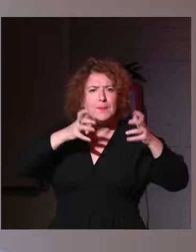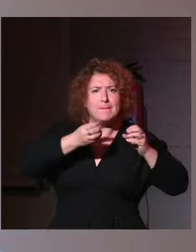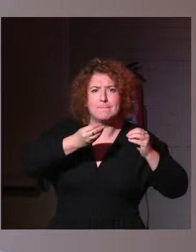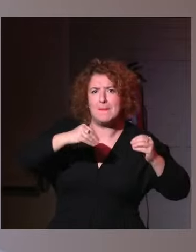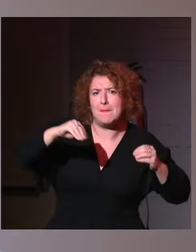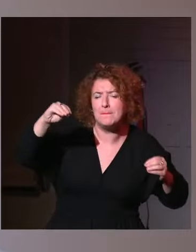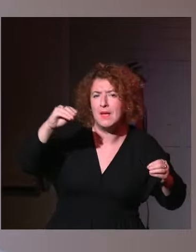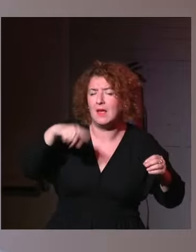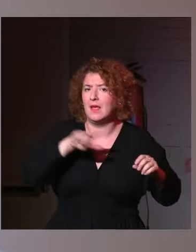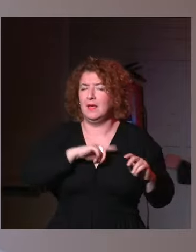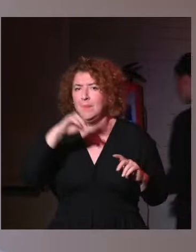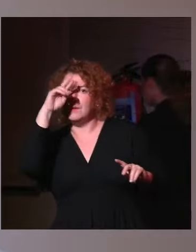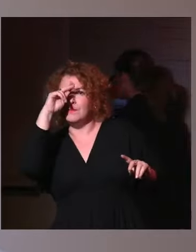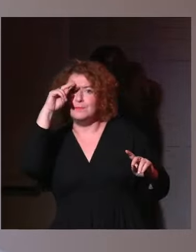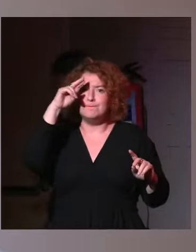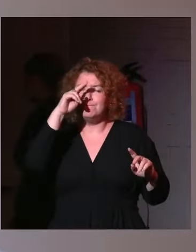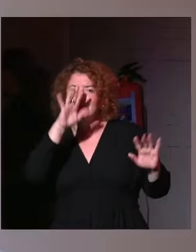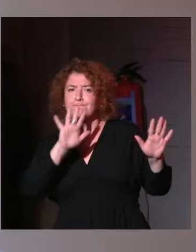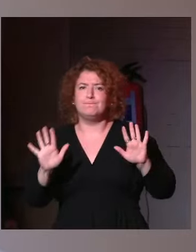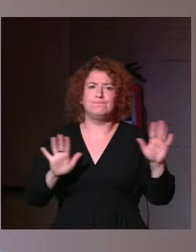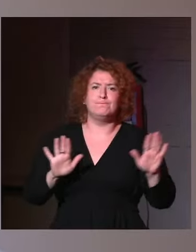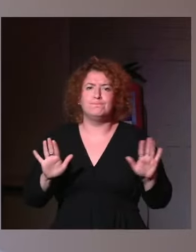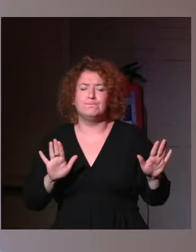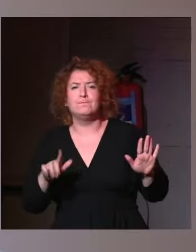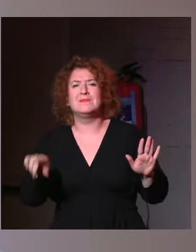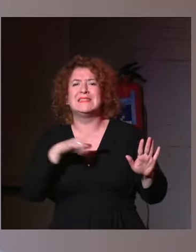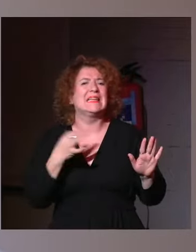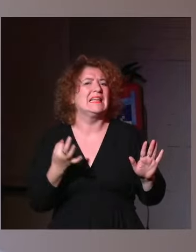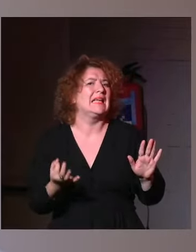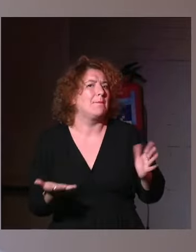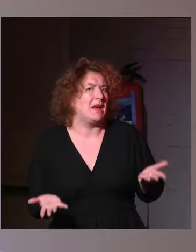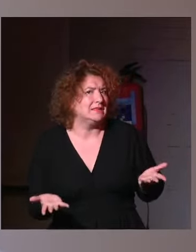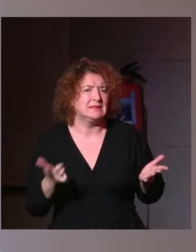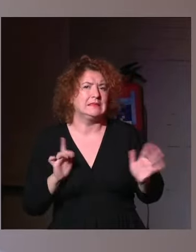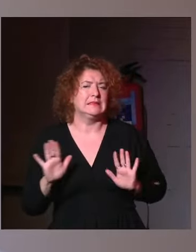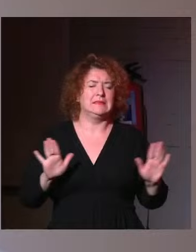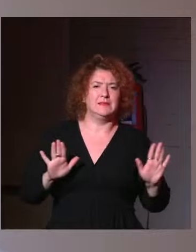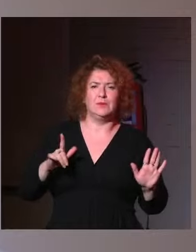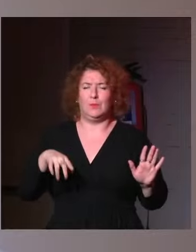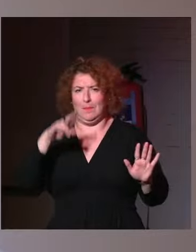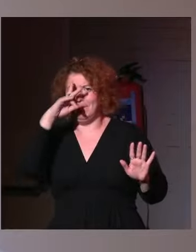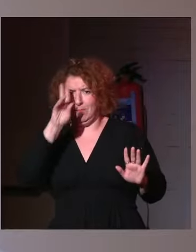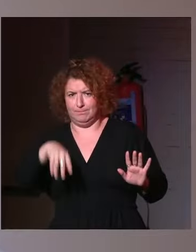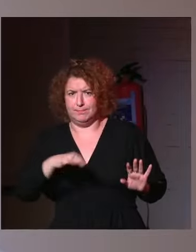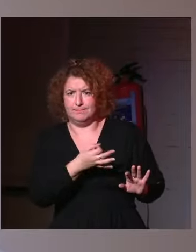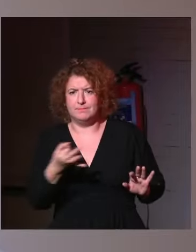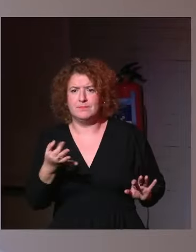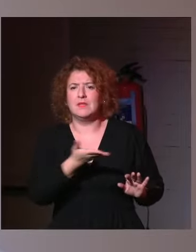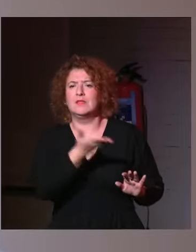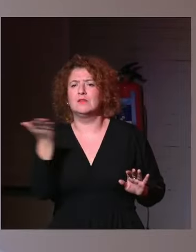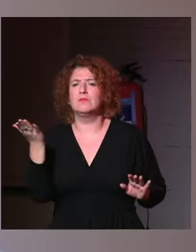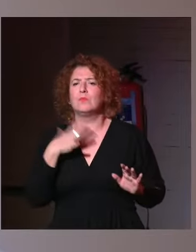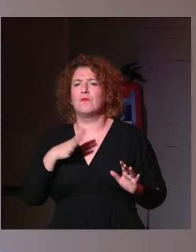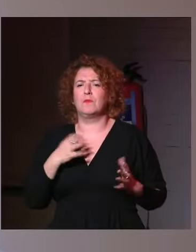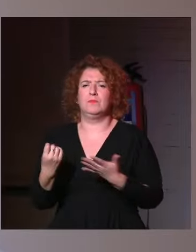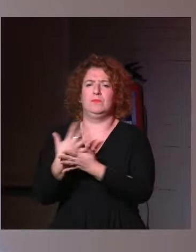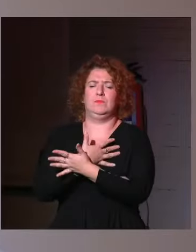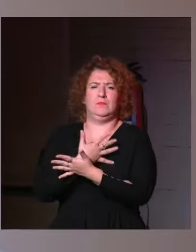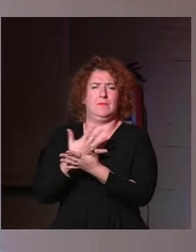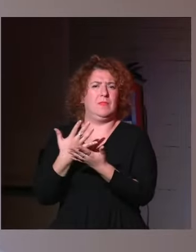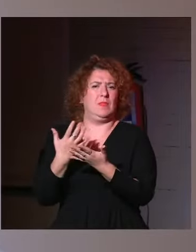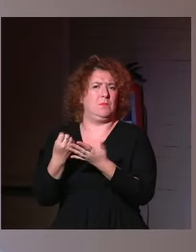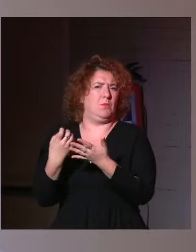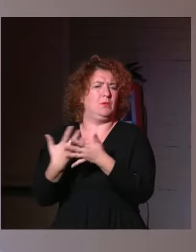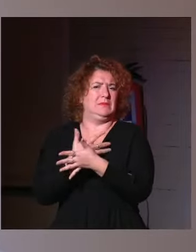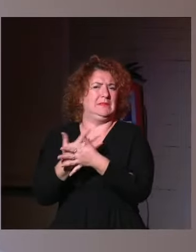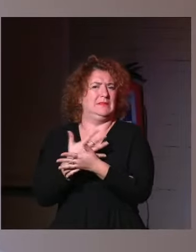por parte de las periodistas y de los organismos de de lo que está sucediendo entonces complétalos un poco eh este panorama qué